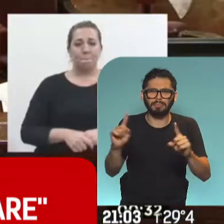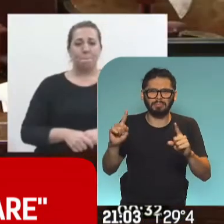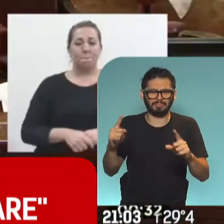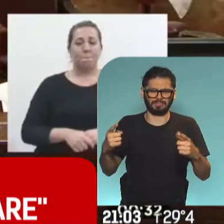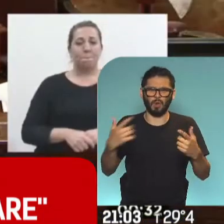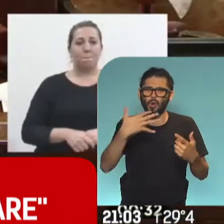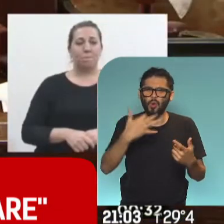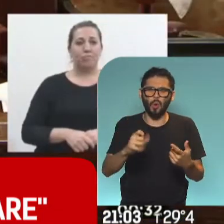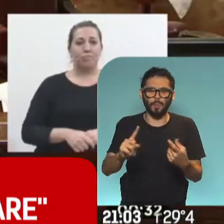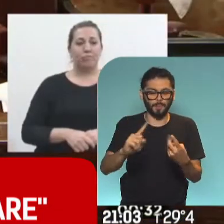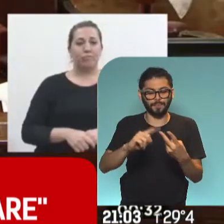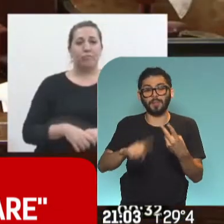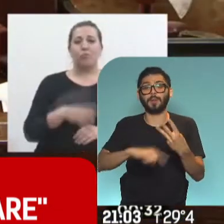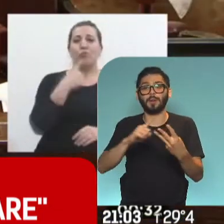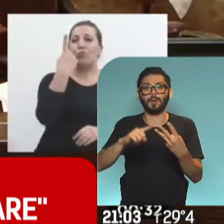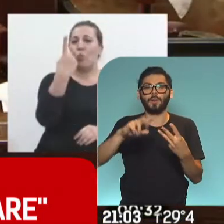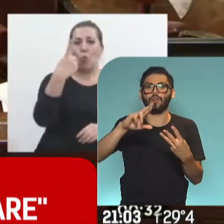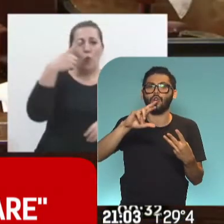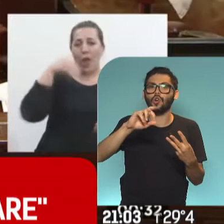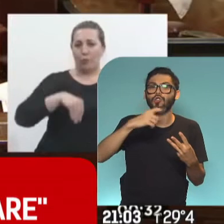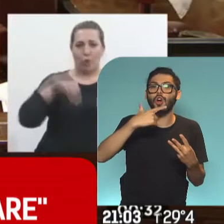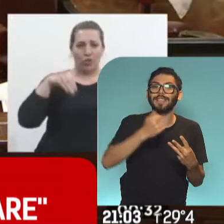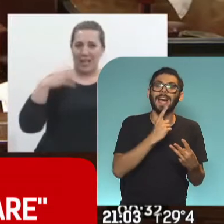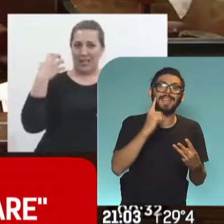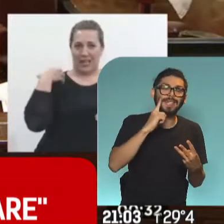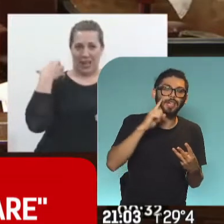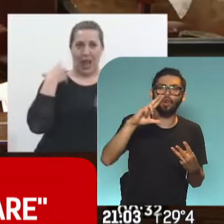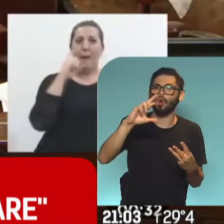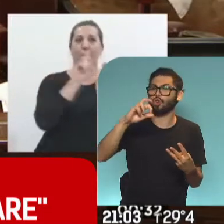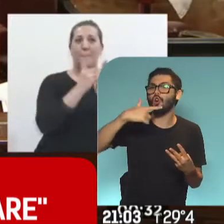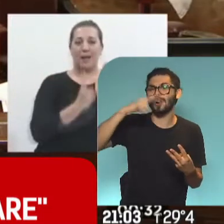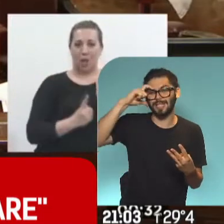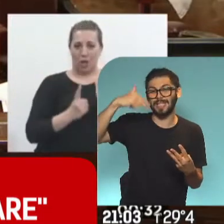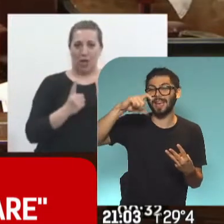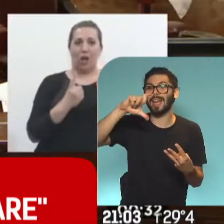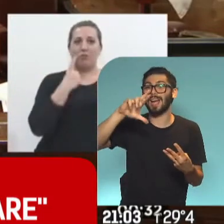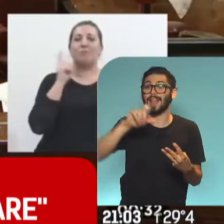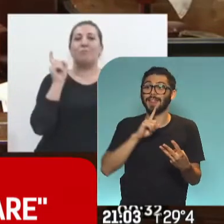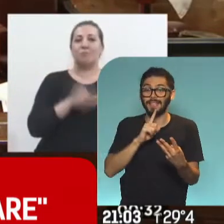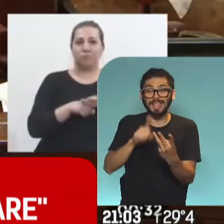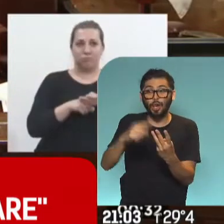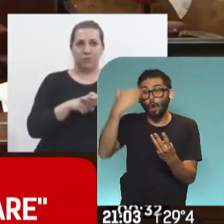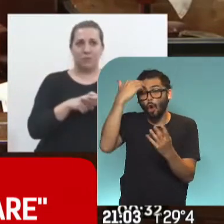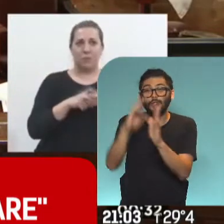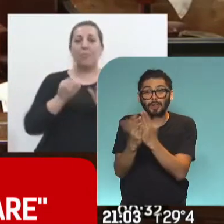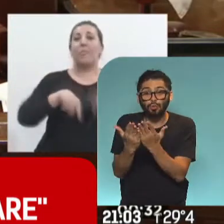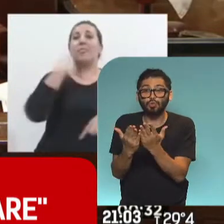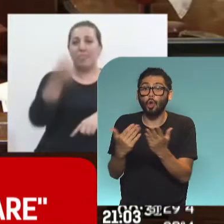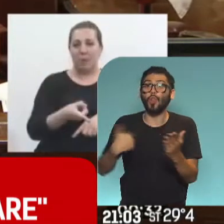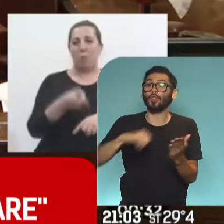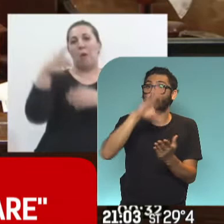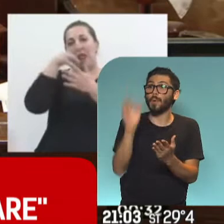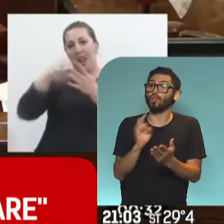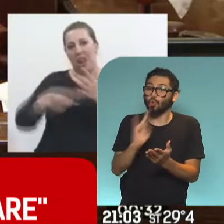de Cristina, por todo sabida, de Rosati y Rosenkrantz, quienes debían garantizar el cumplimiento de la Constitución y las leyes en todo el